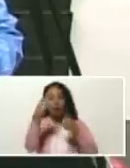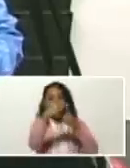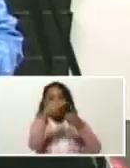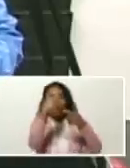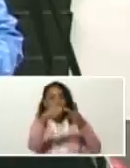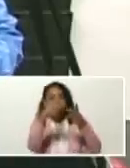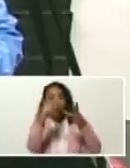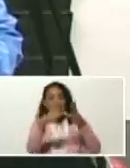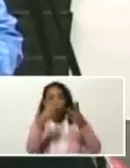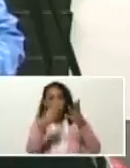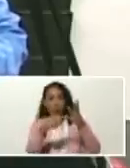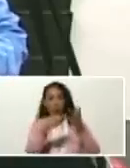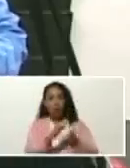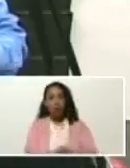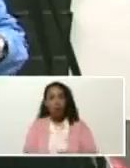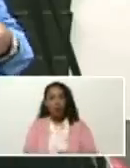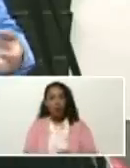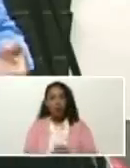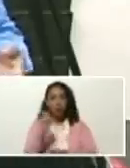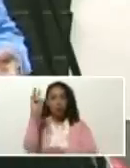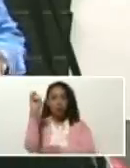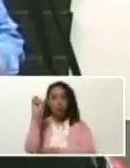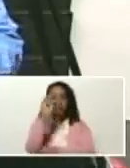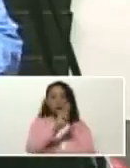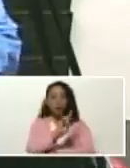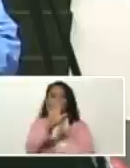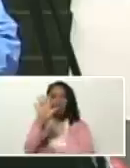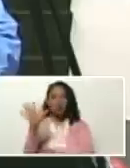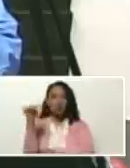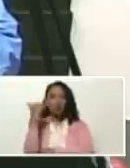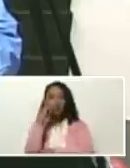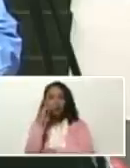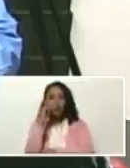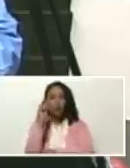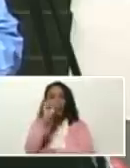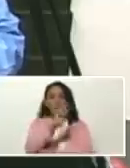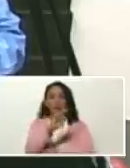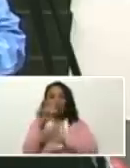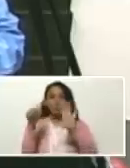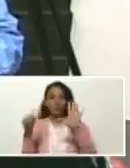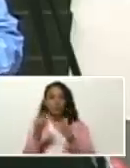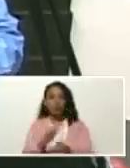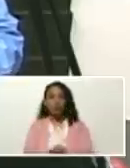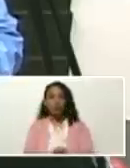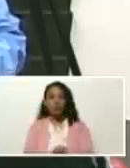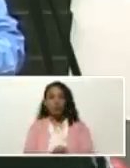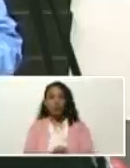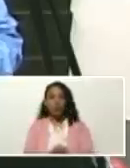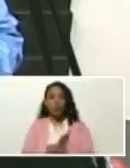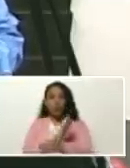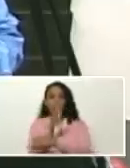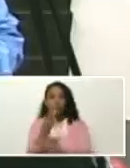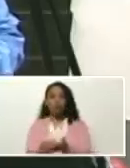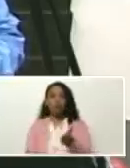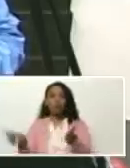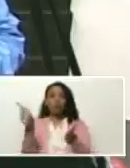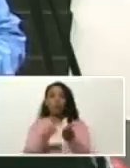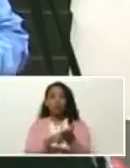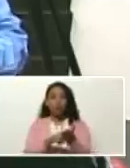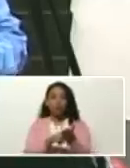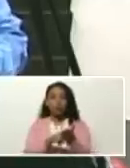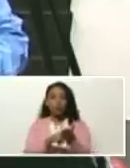que viernes 25 sábado 26 se van a retomar